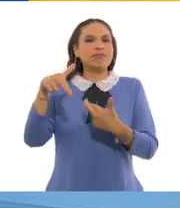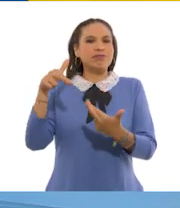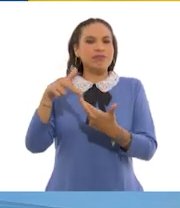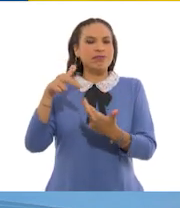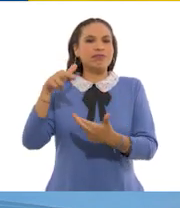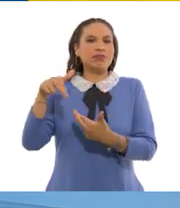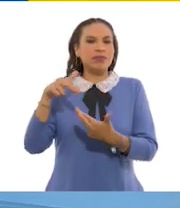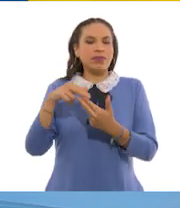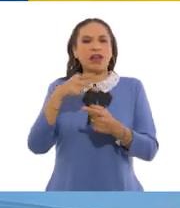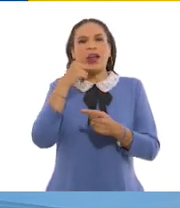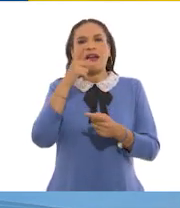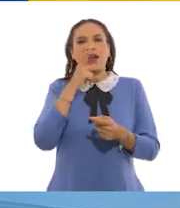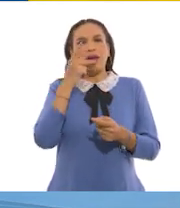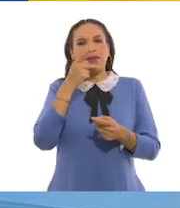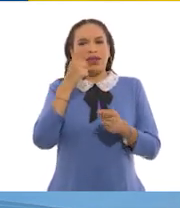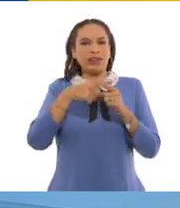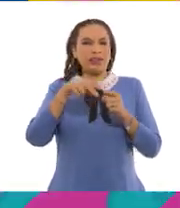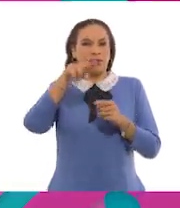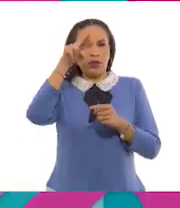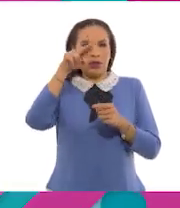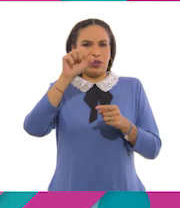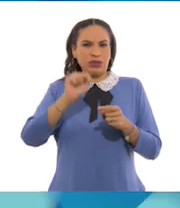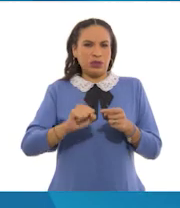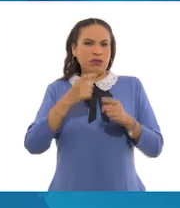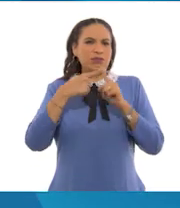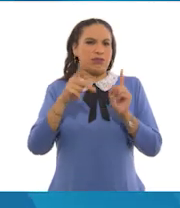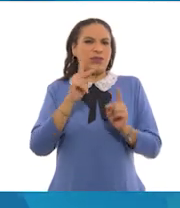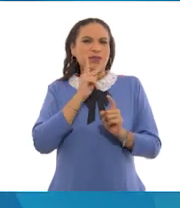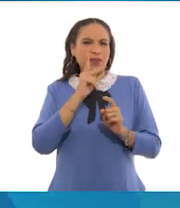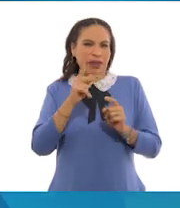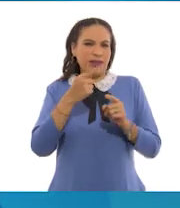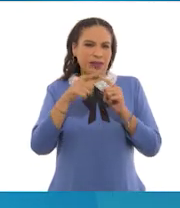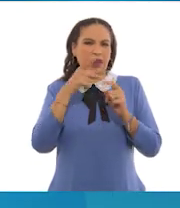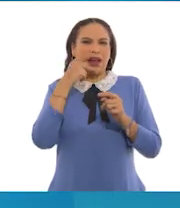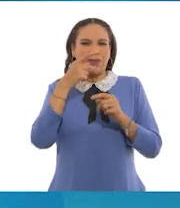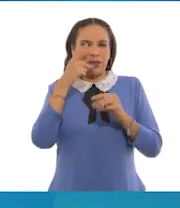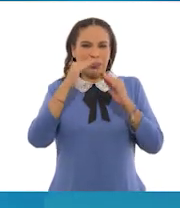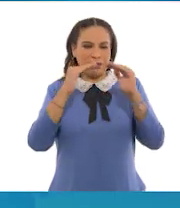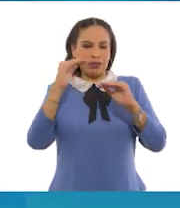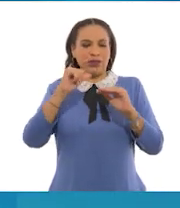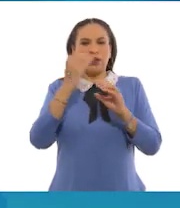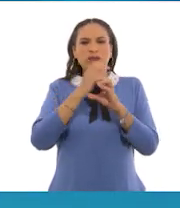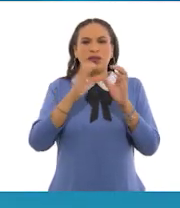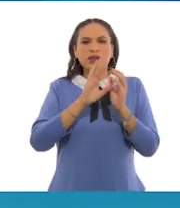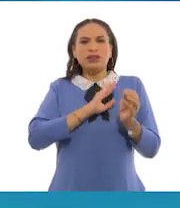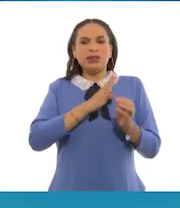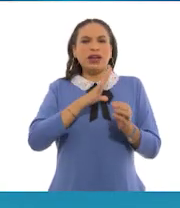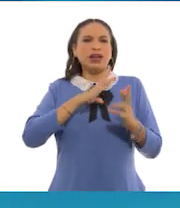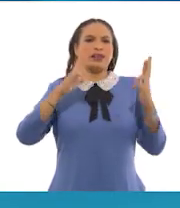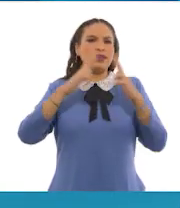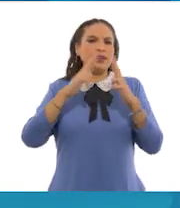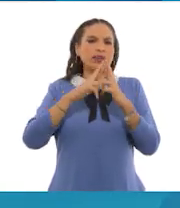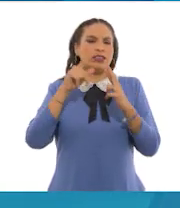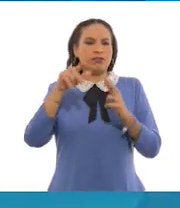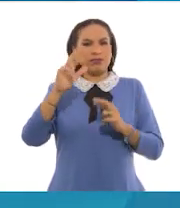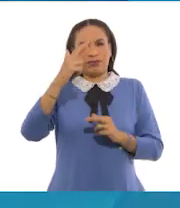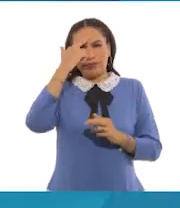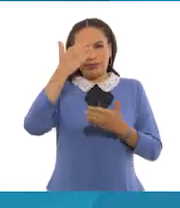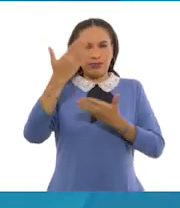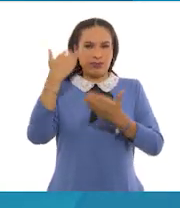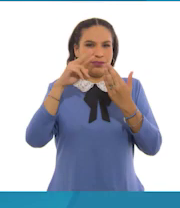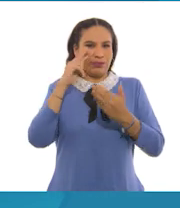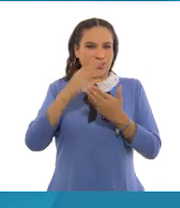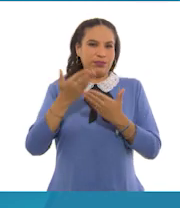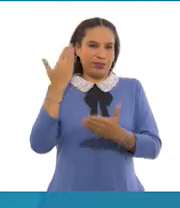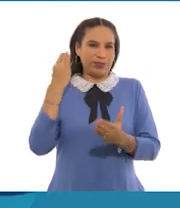habla con distinto acento en el norte y en el sur. Otra cosa que traían los españoles era su religión, que como recordarlas vimos